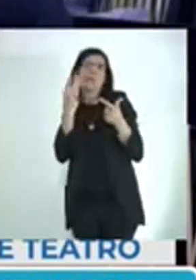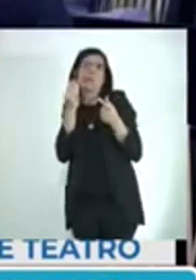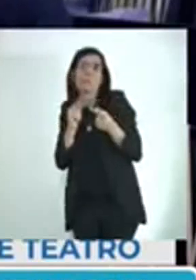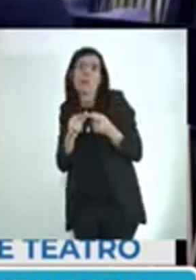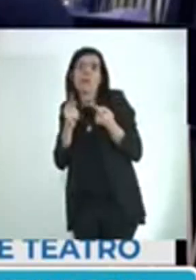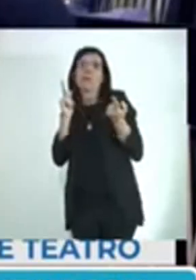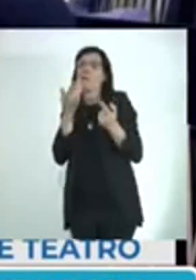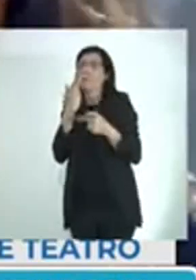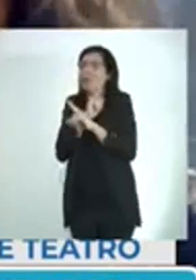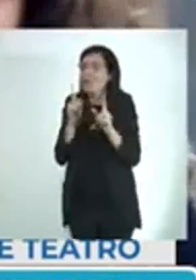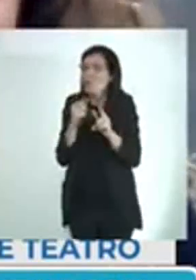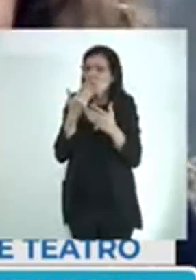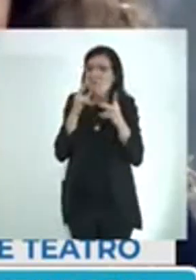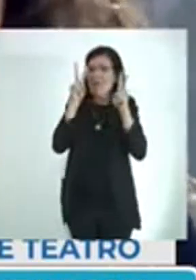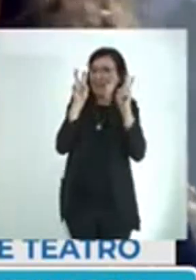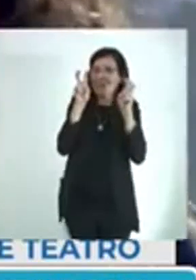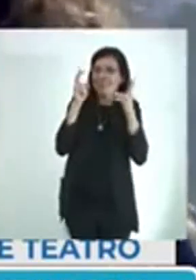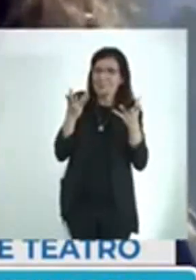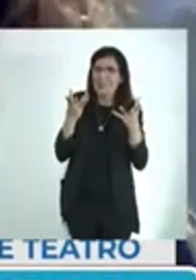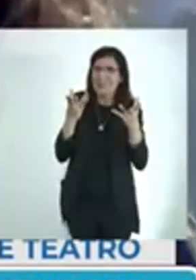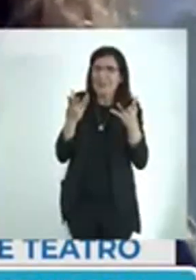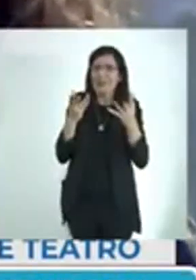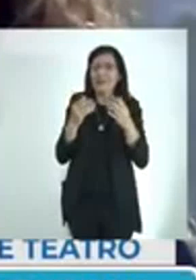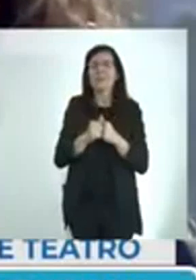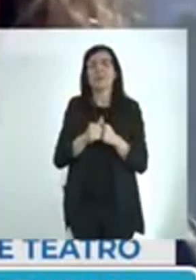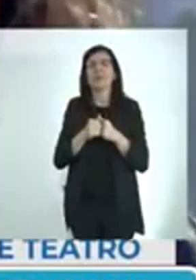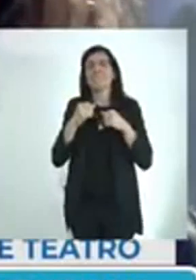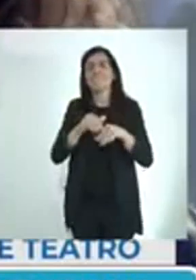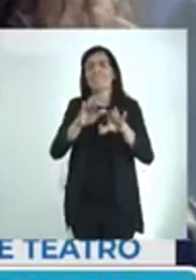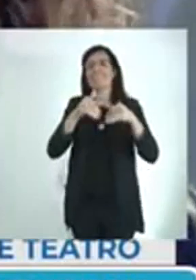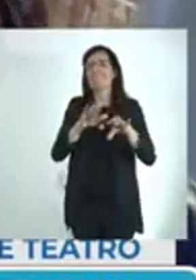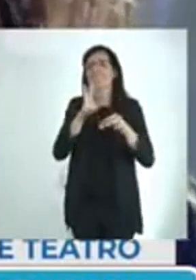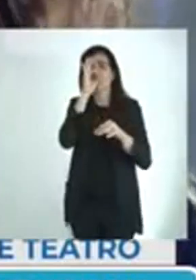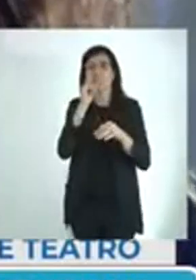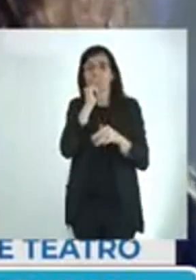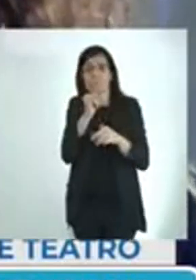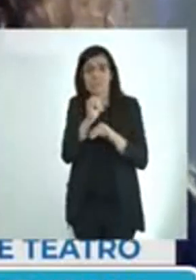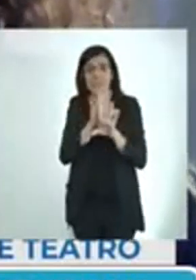información o por miedo, por cómo se generan las relaciones que son diferentes,